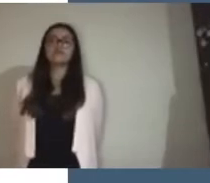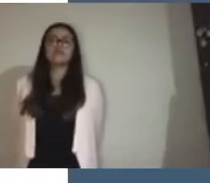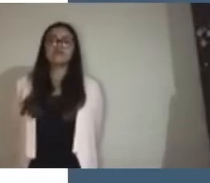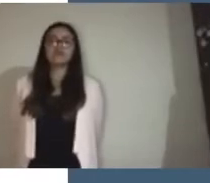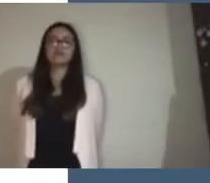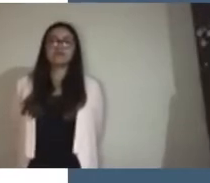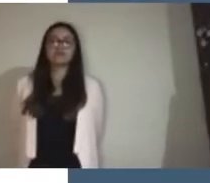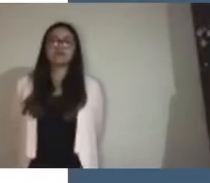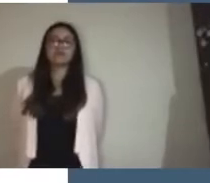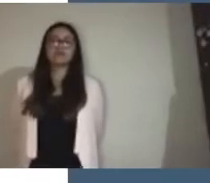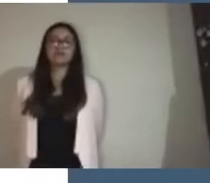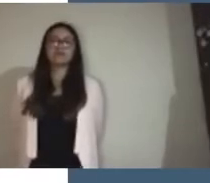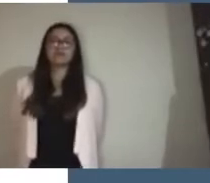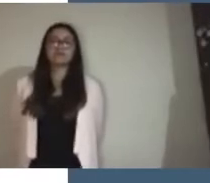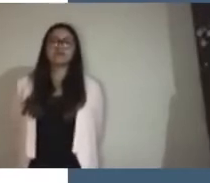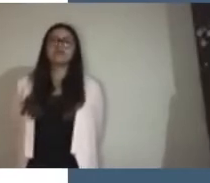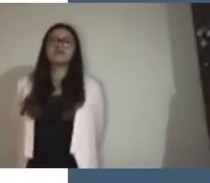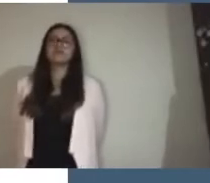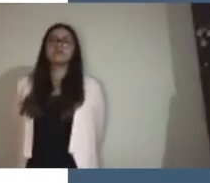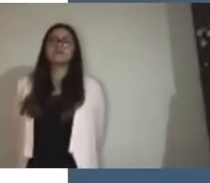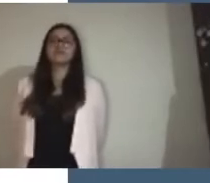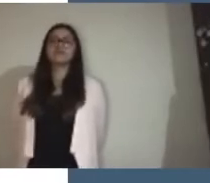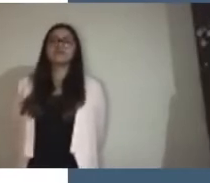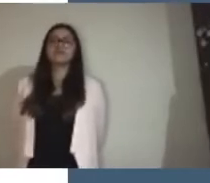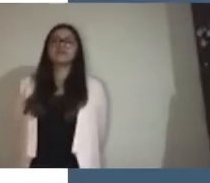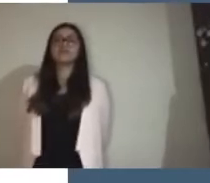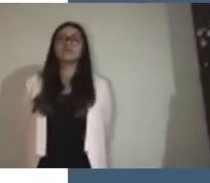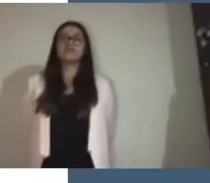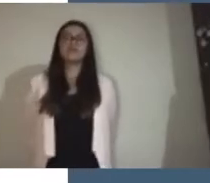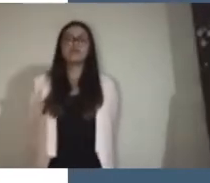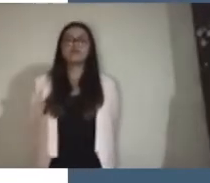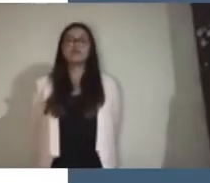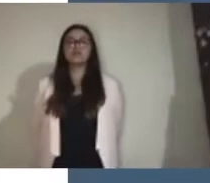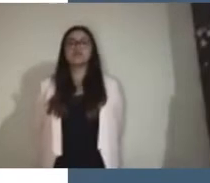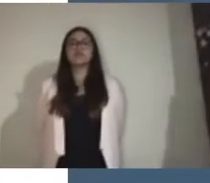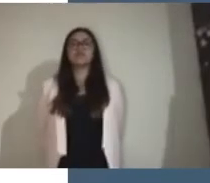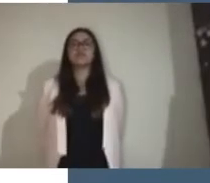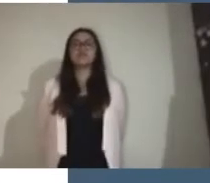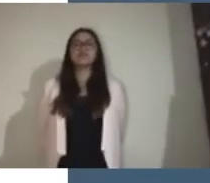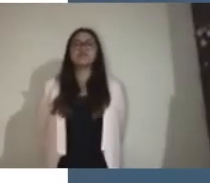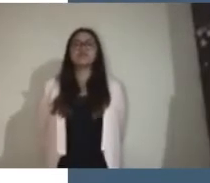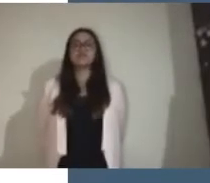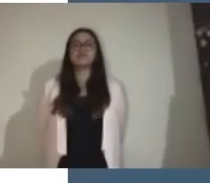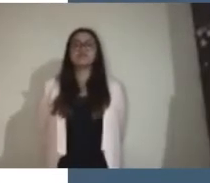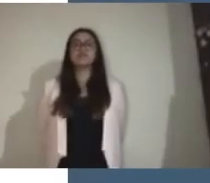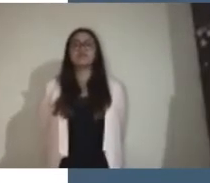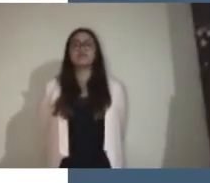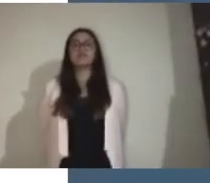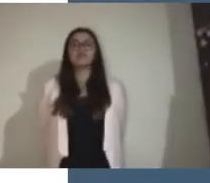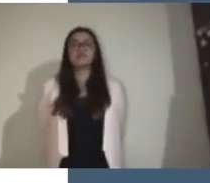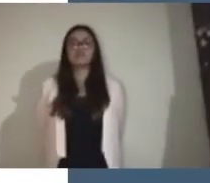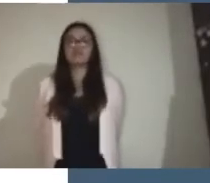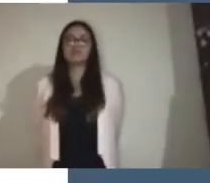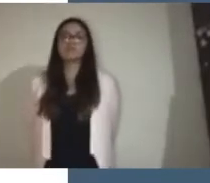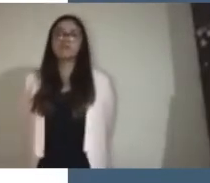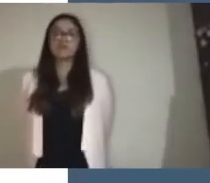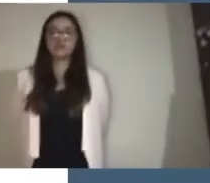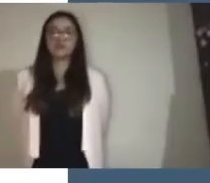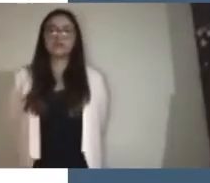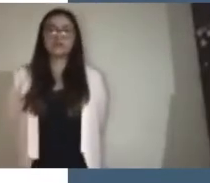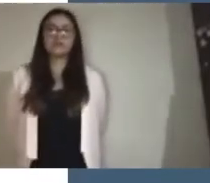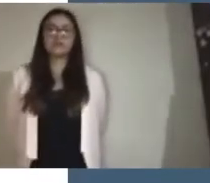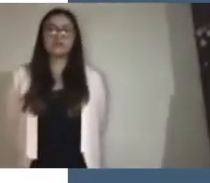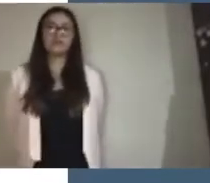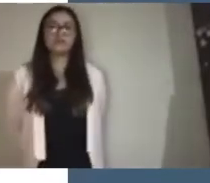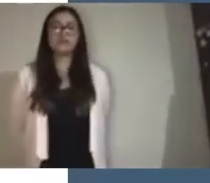clasificación. El sesgo de selección fue porque los pacientes que fueron elegidos del registro de cáncer de Irlanda del Norte,